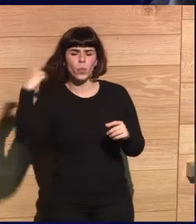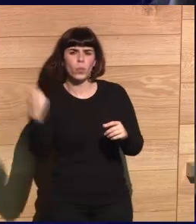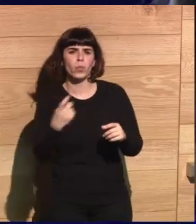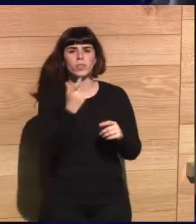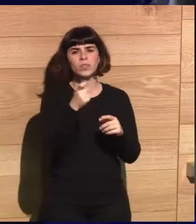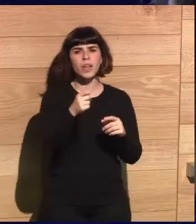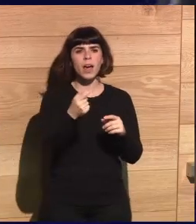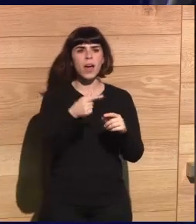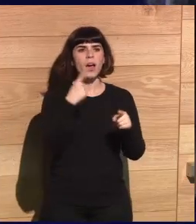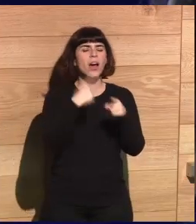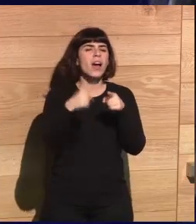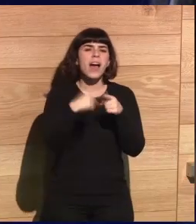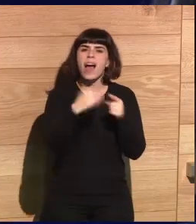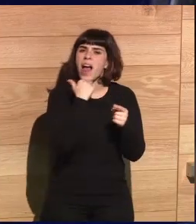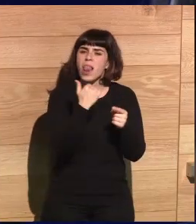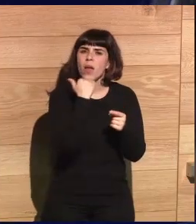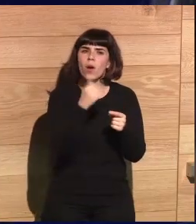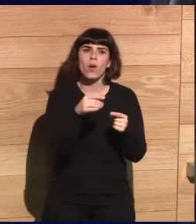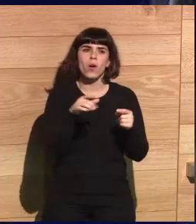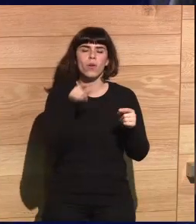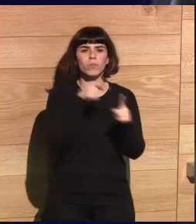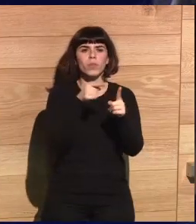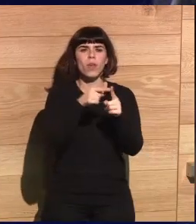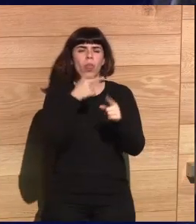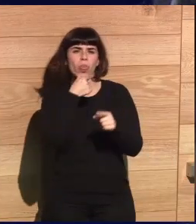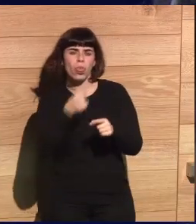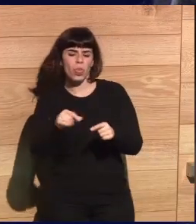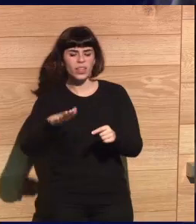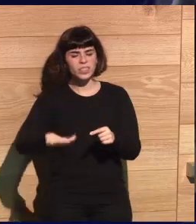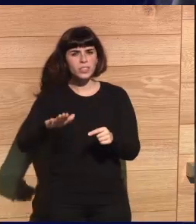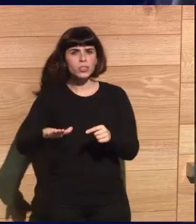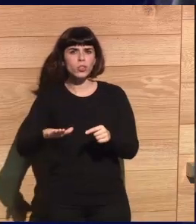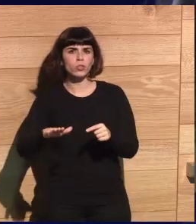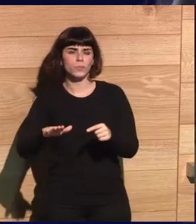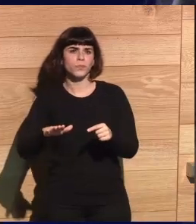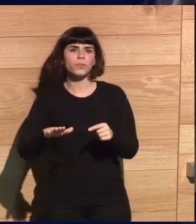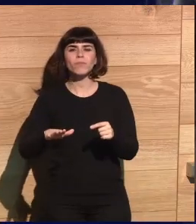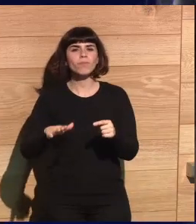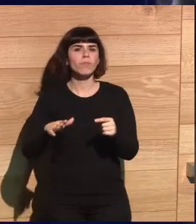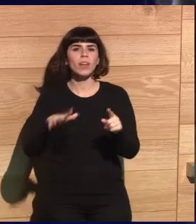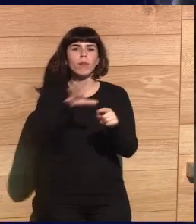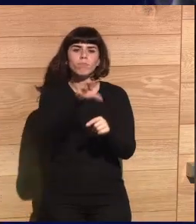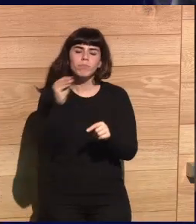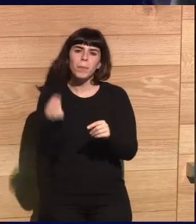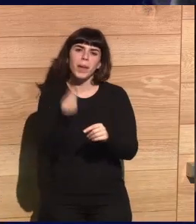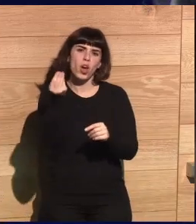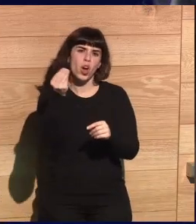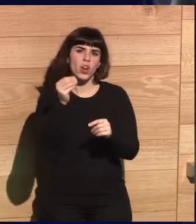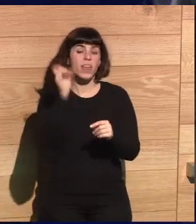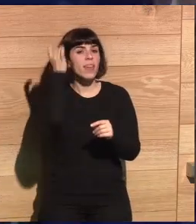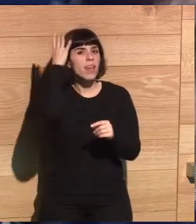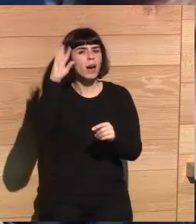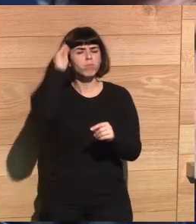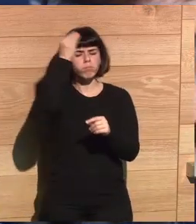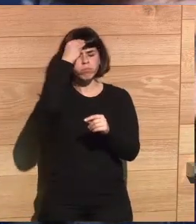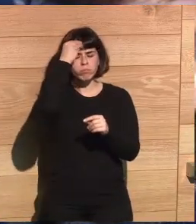que ayudara a simplificar toda esa complejidad y que ayudara a los niños a comprenderlo mejor y a fijar mejor las ideas. Y